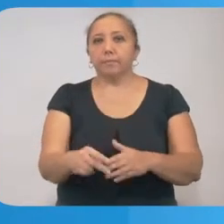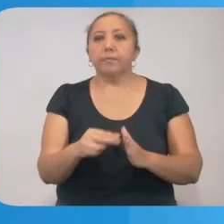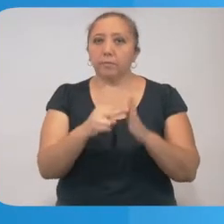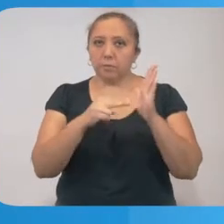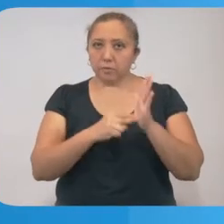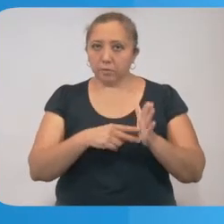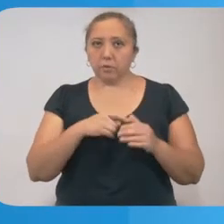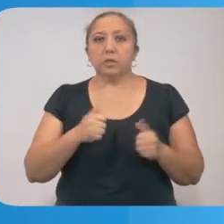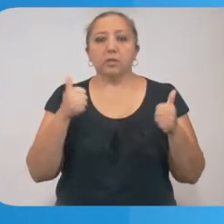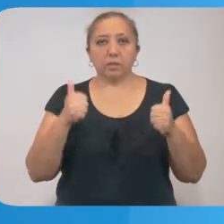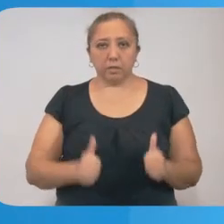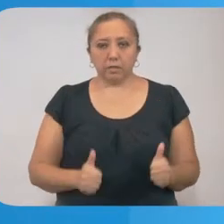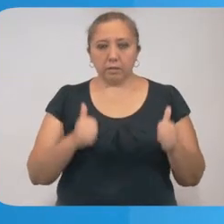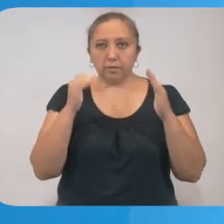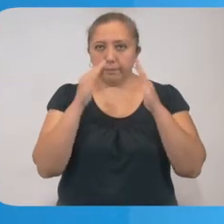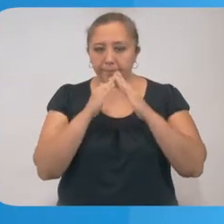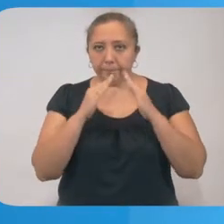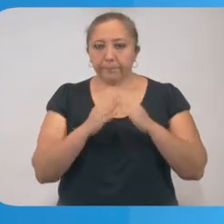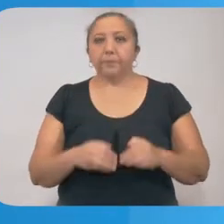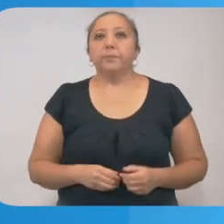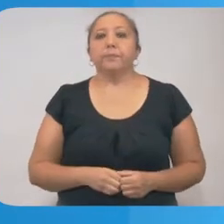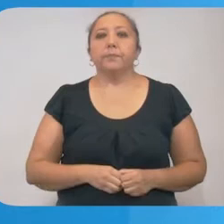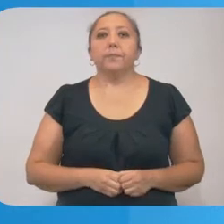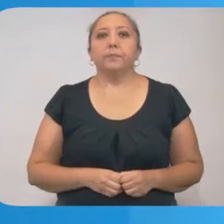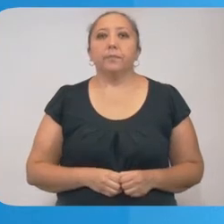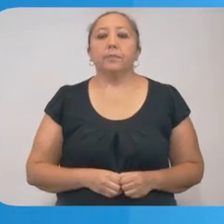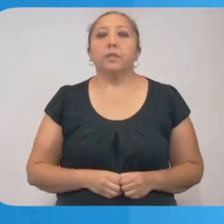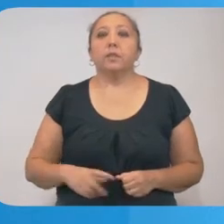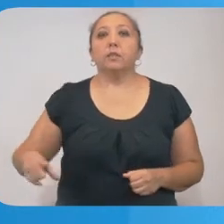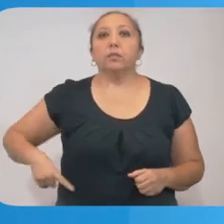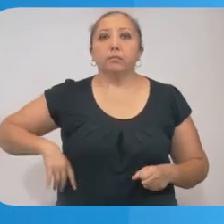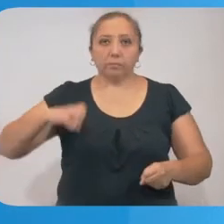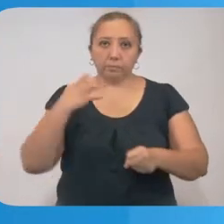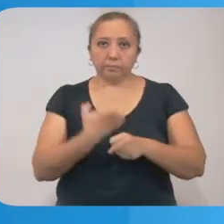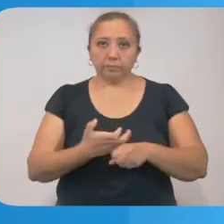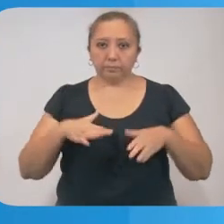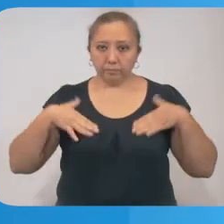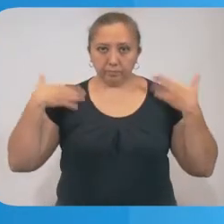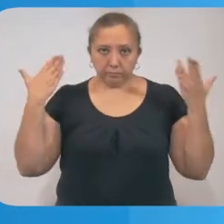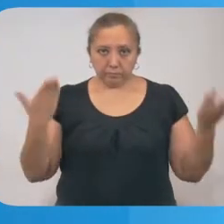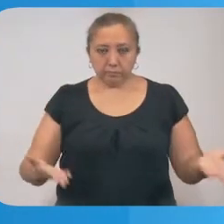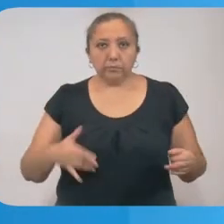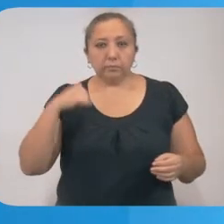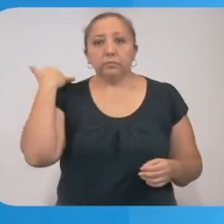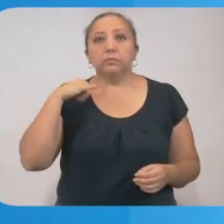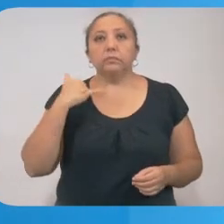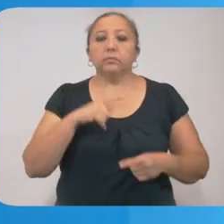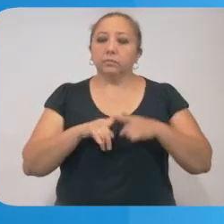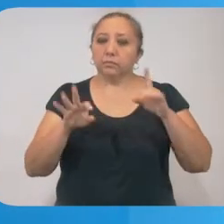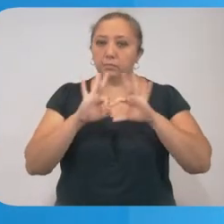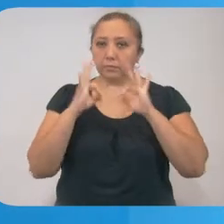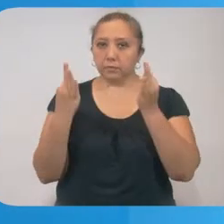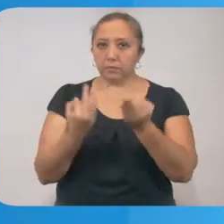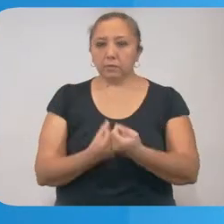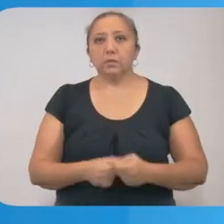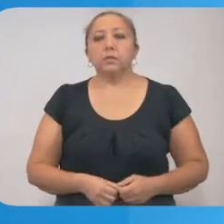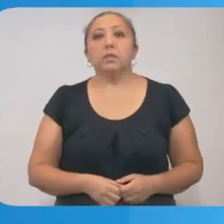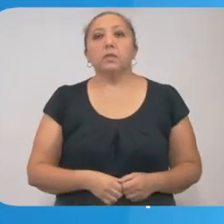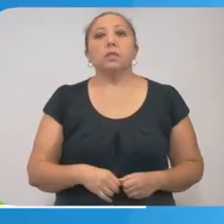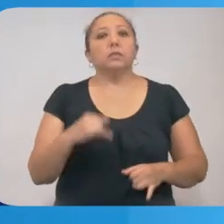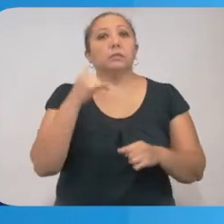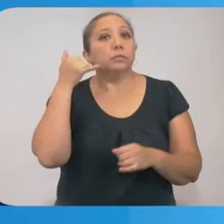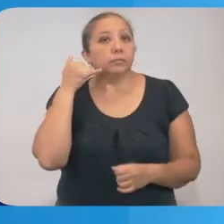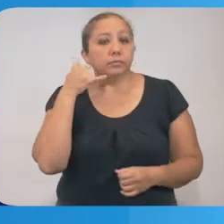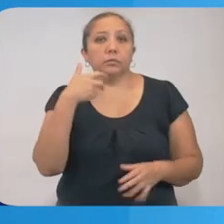manera estricta y a quedarse en sus casas. El Gobierno del Estado ha puesto a disposición de los yucatecos diversos canales. La